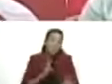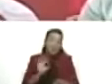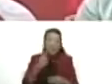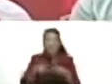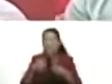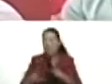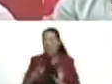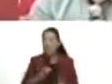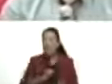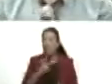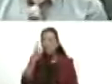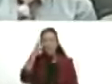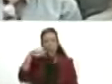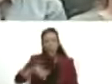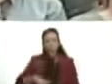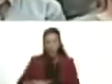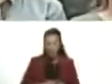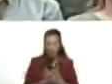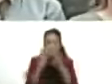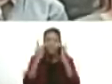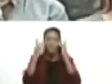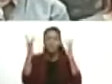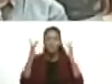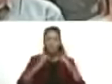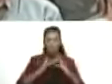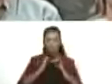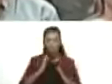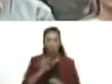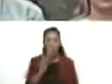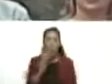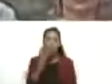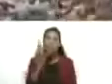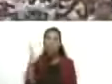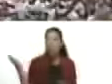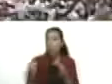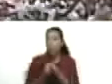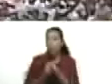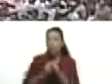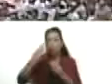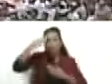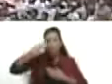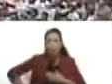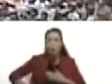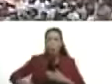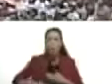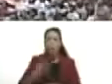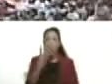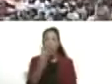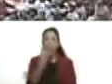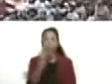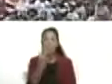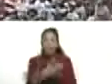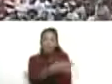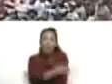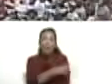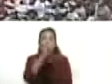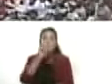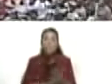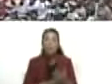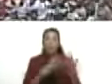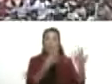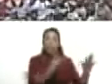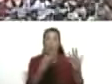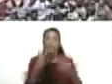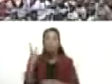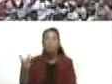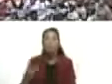hoy amanecí, compañeros del 4 de febrero, un aplauso a los combatientes del 4 de febrero de 1992.